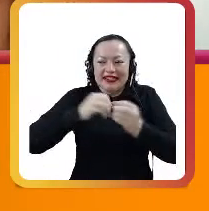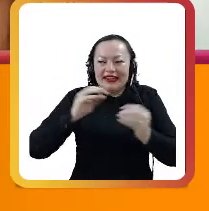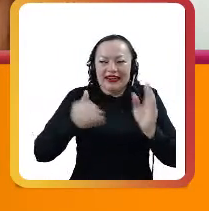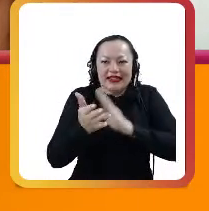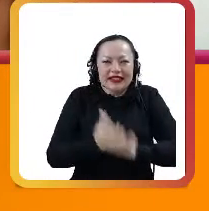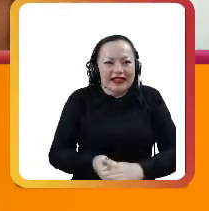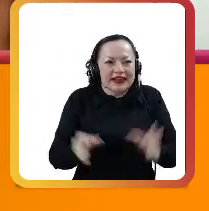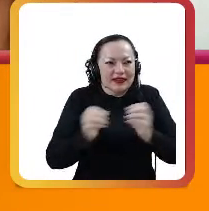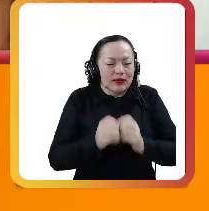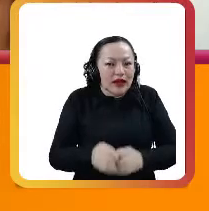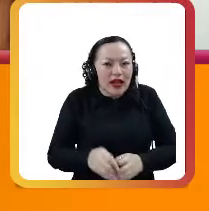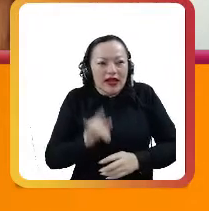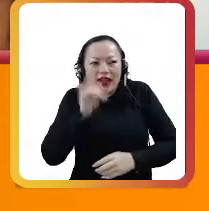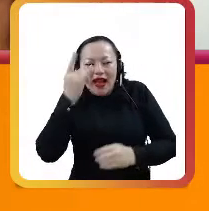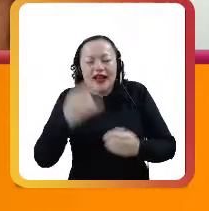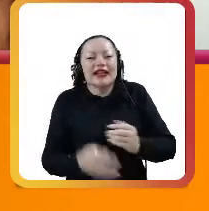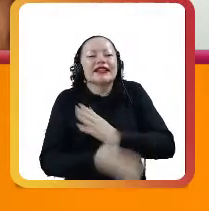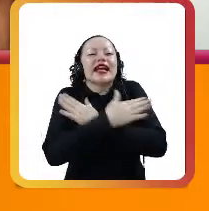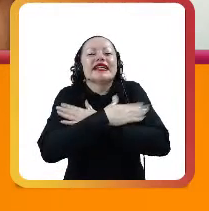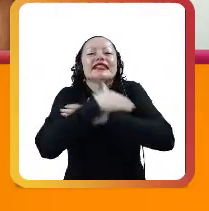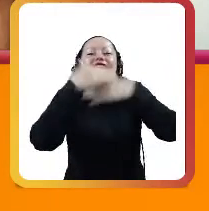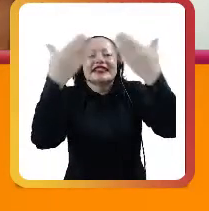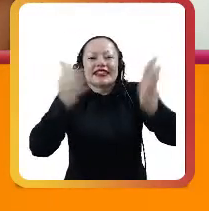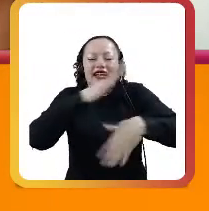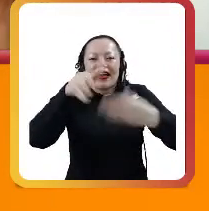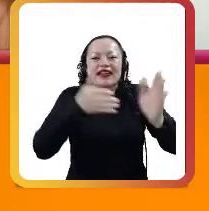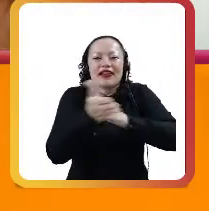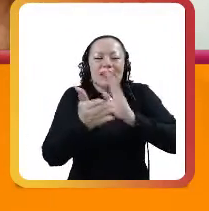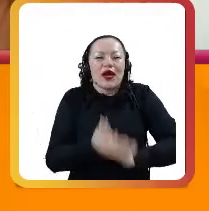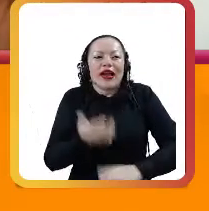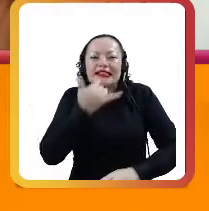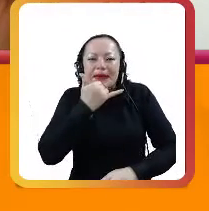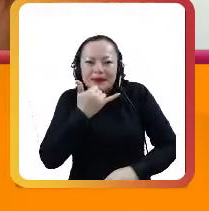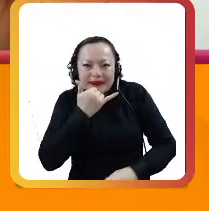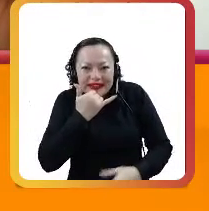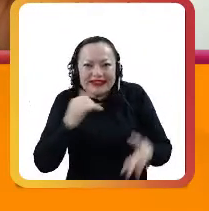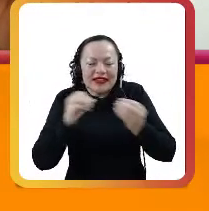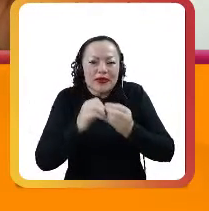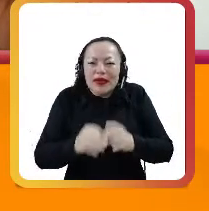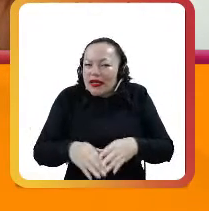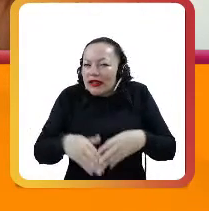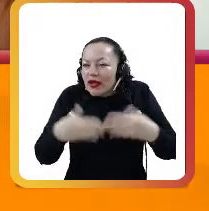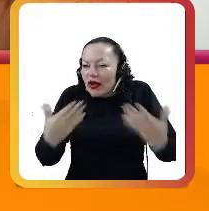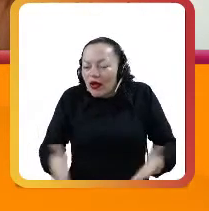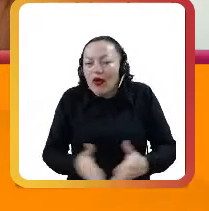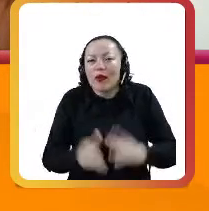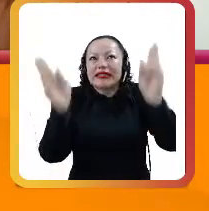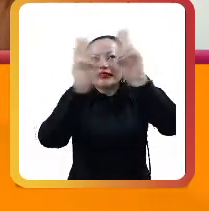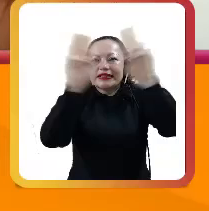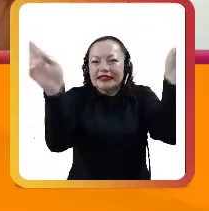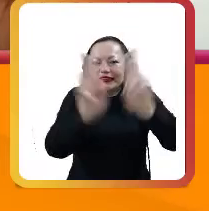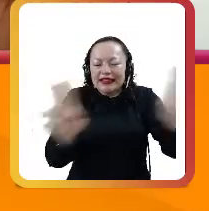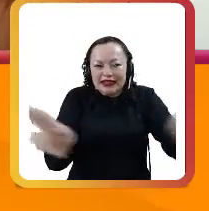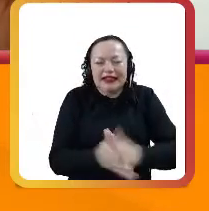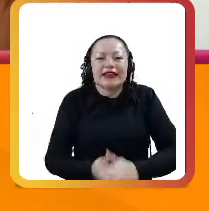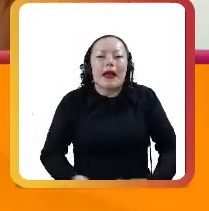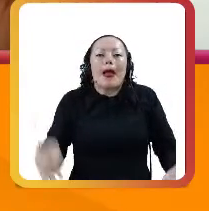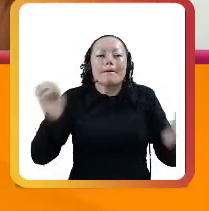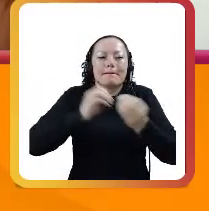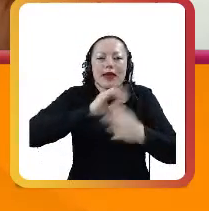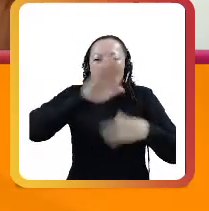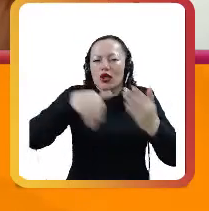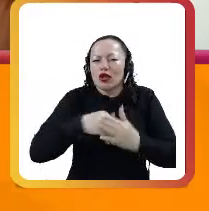reportan algún error de sonido, ya vamos a revisar técnicamente qué pasa con la señal de internet para que todo